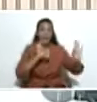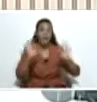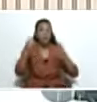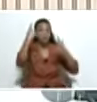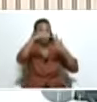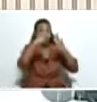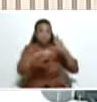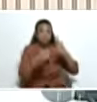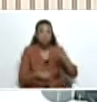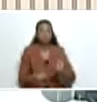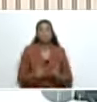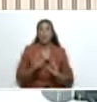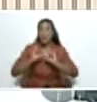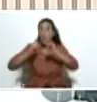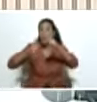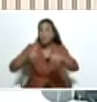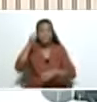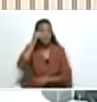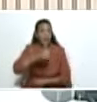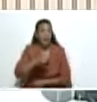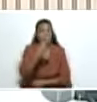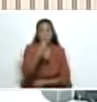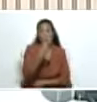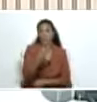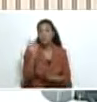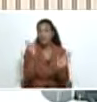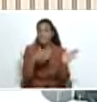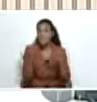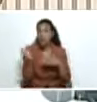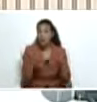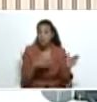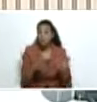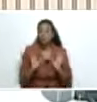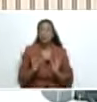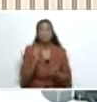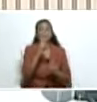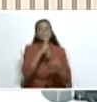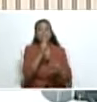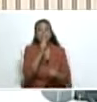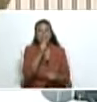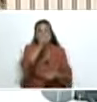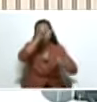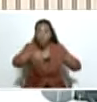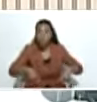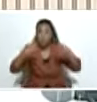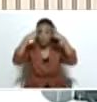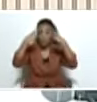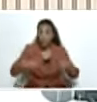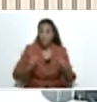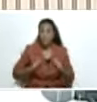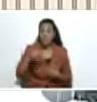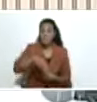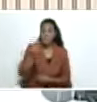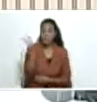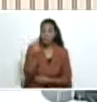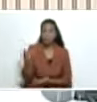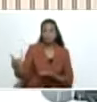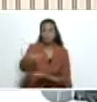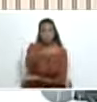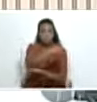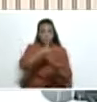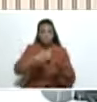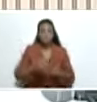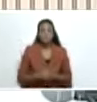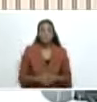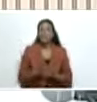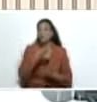etcétera. Arranca el sábado 2 de marzo. Después hablamos de eso. No se pierdan el tema en Con